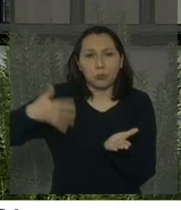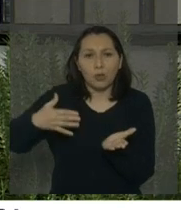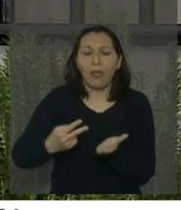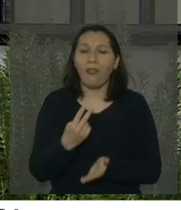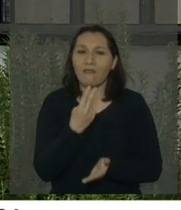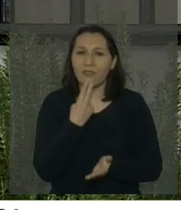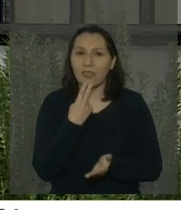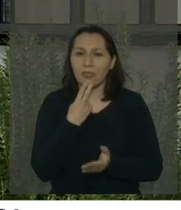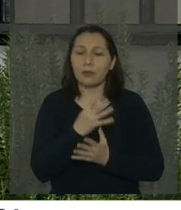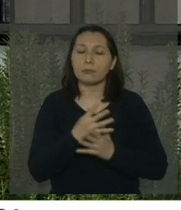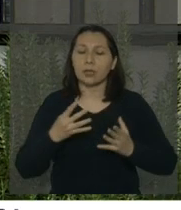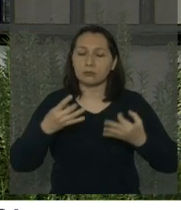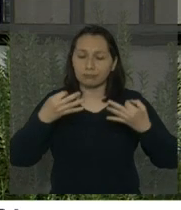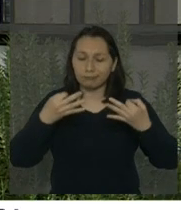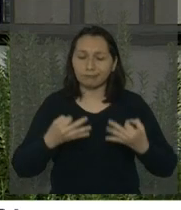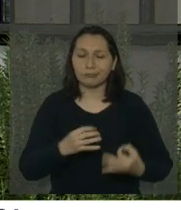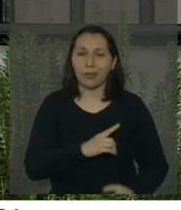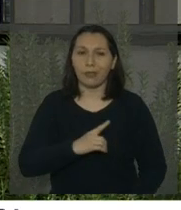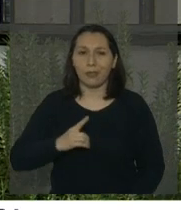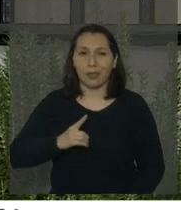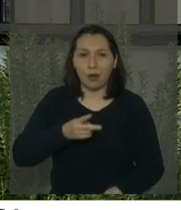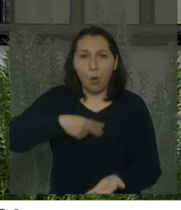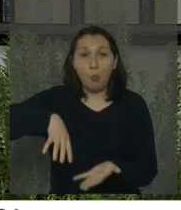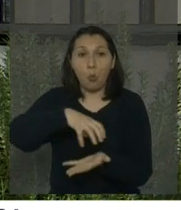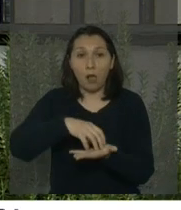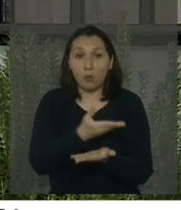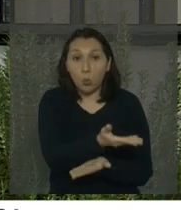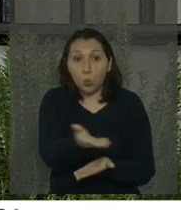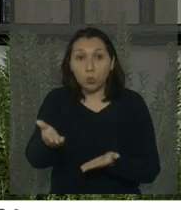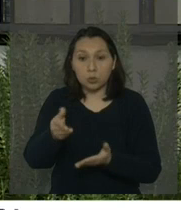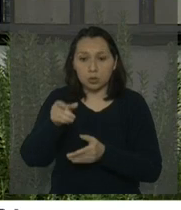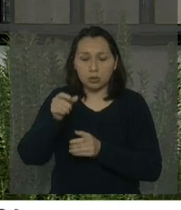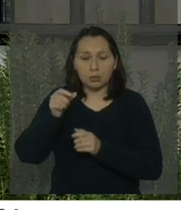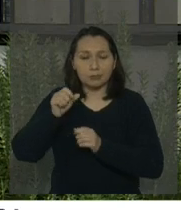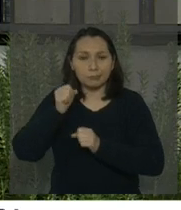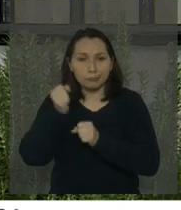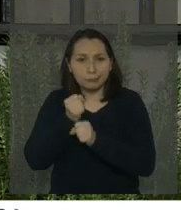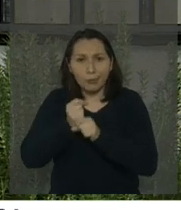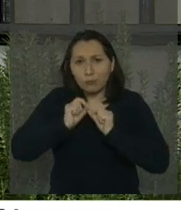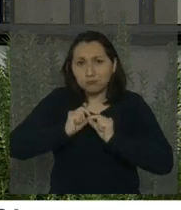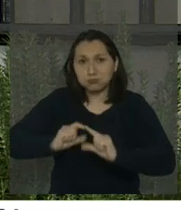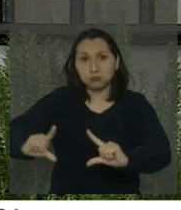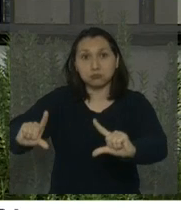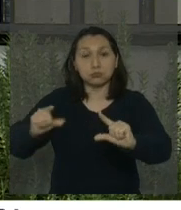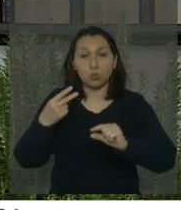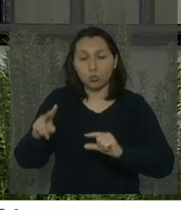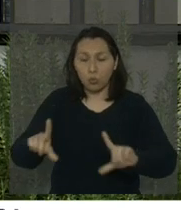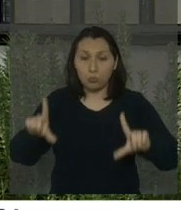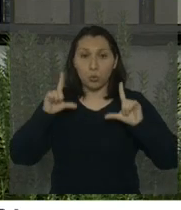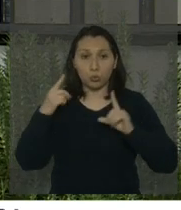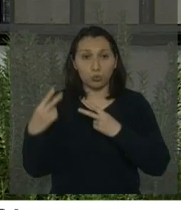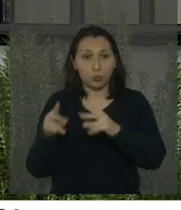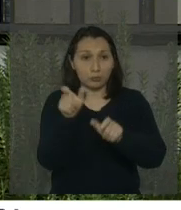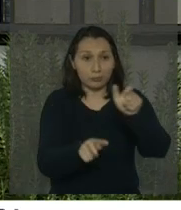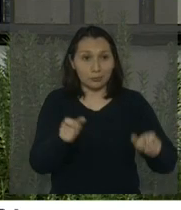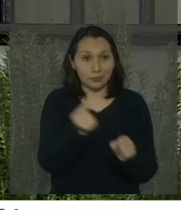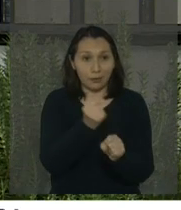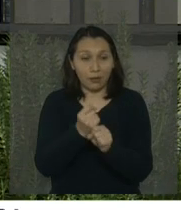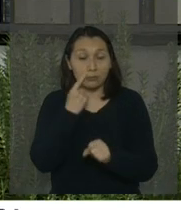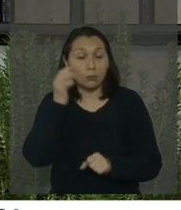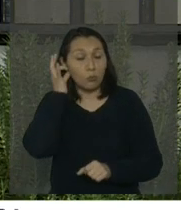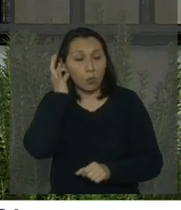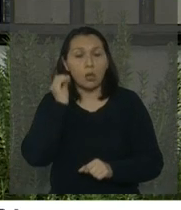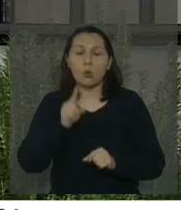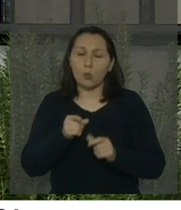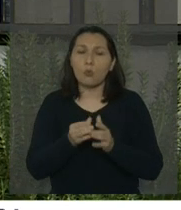vida más digna para nuestro pueblo y que ustedes, los emprendedores, que son los verdaderos protagonistas de esto, y sus trabajadores y trabajadoras, están